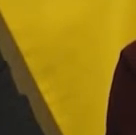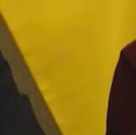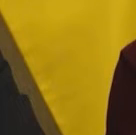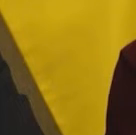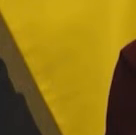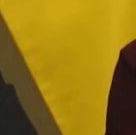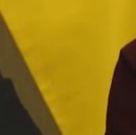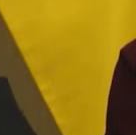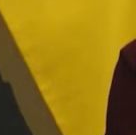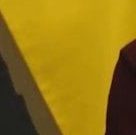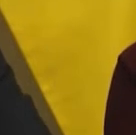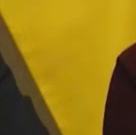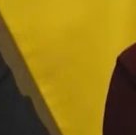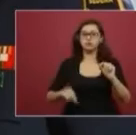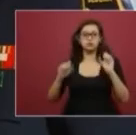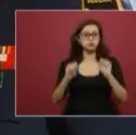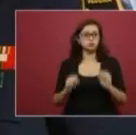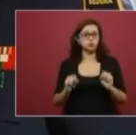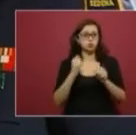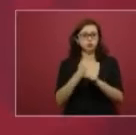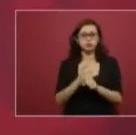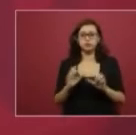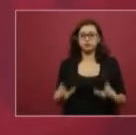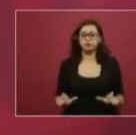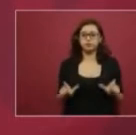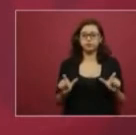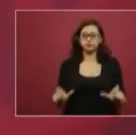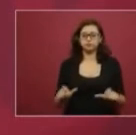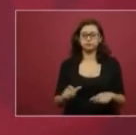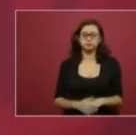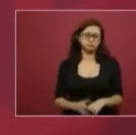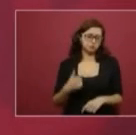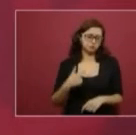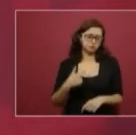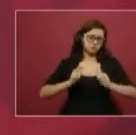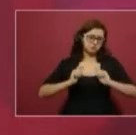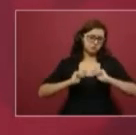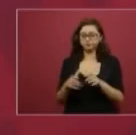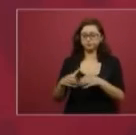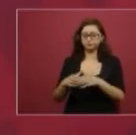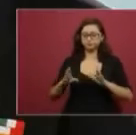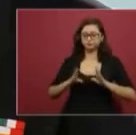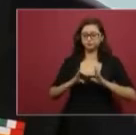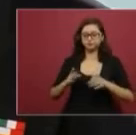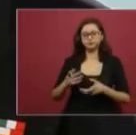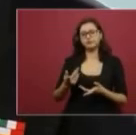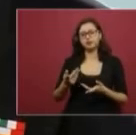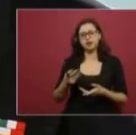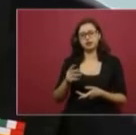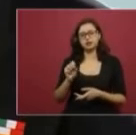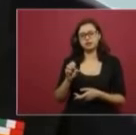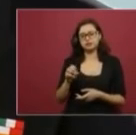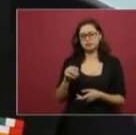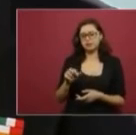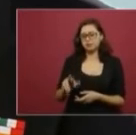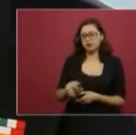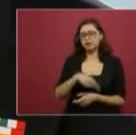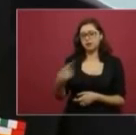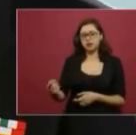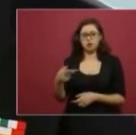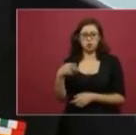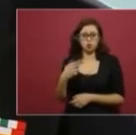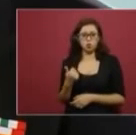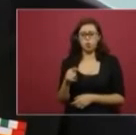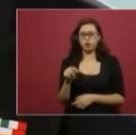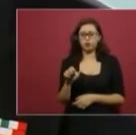de comprar a quien considere para estar al frente de la verdad nacional